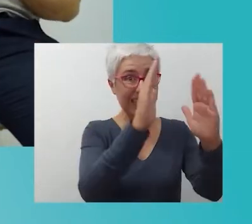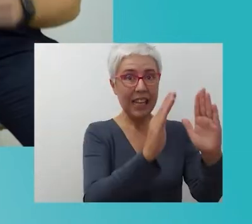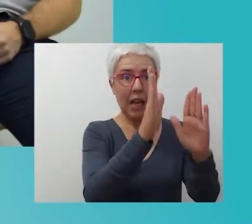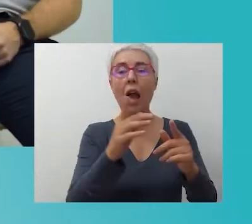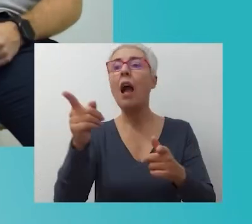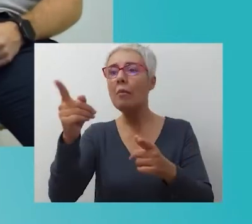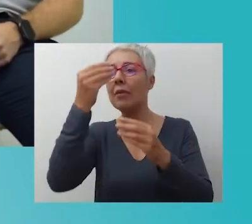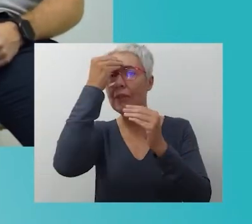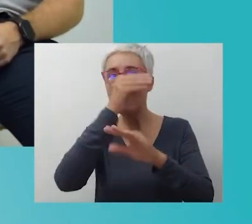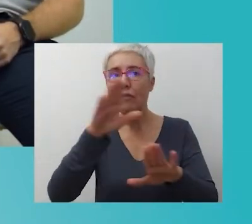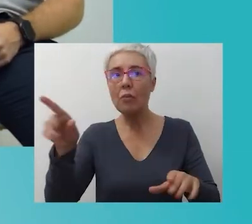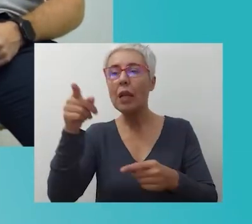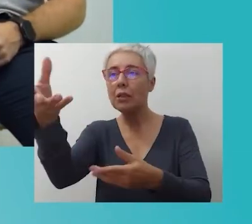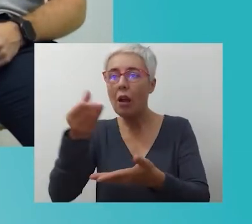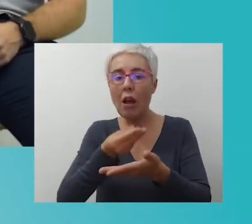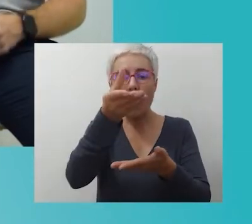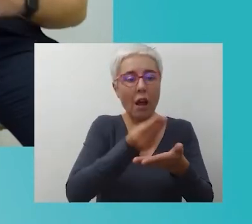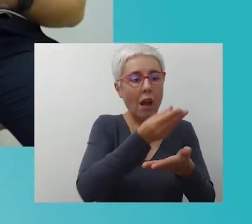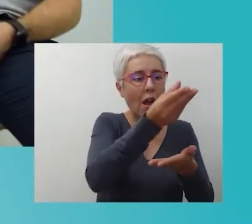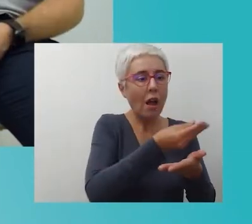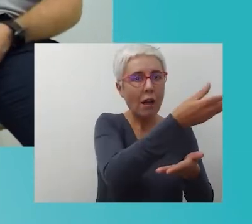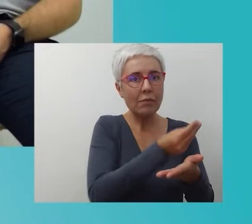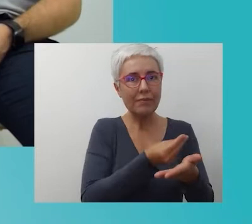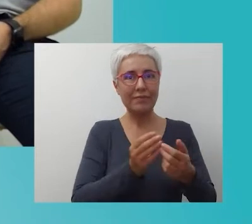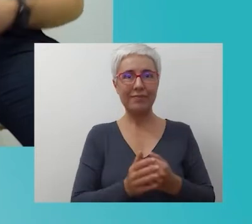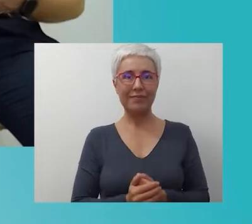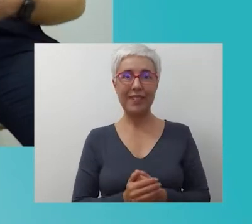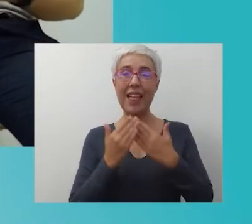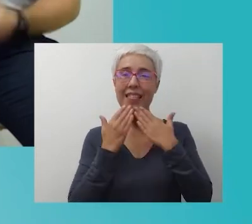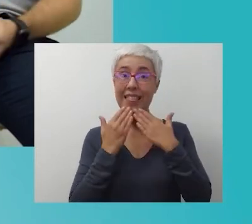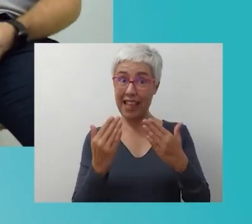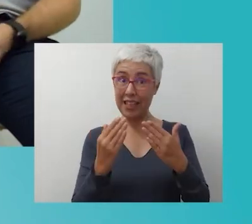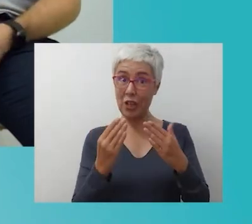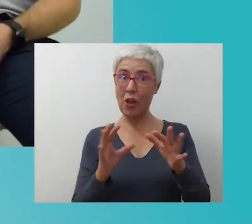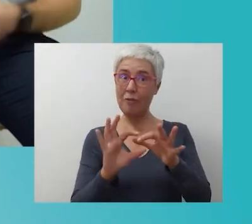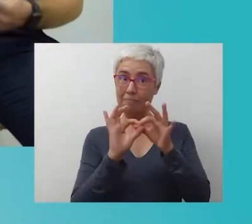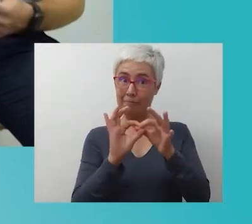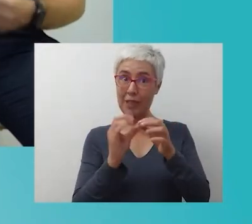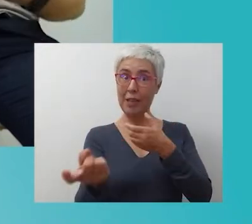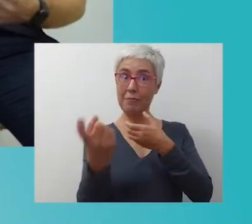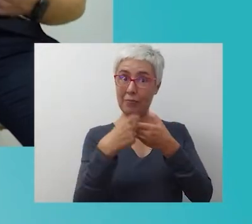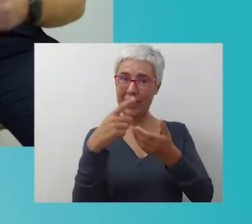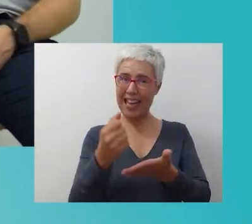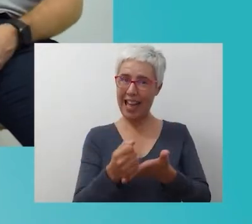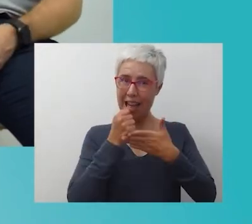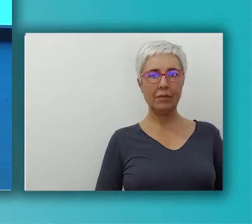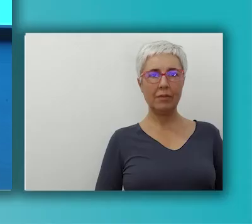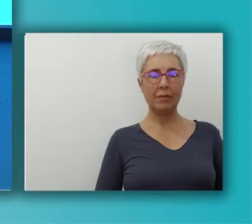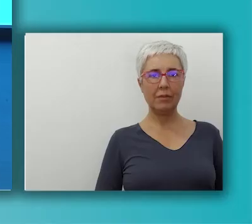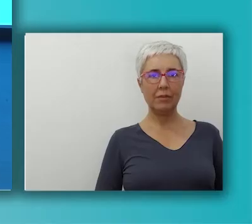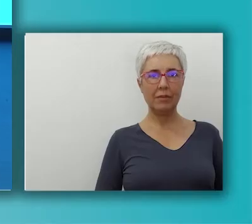to understand the patient needs. So thank you very much, and please join us and help us help more